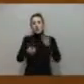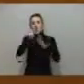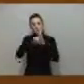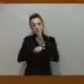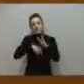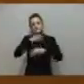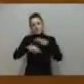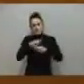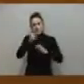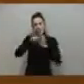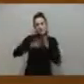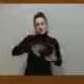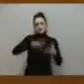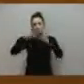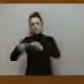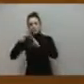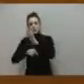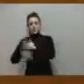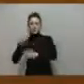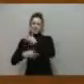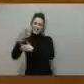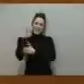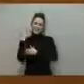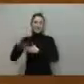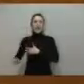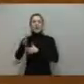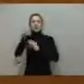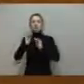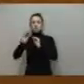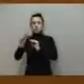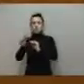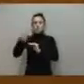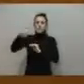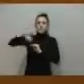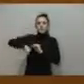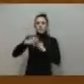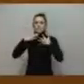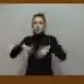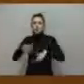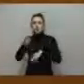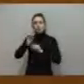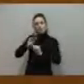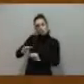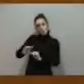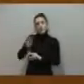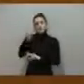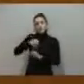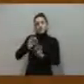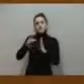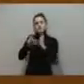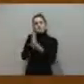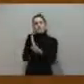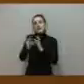aplicadas en los programas anteriores, su grado de éxito y fracaso, y que estos sirvieran como marco para los nuevos